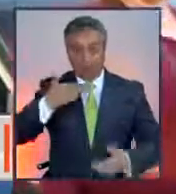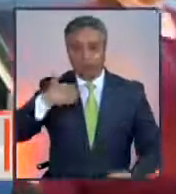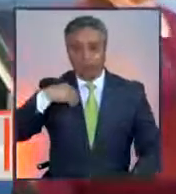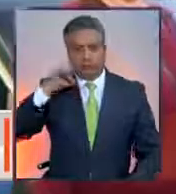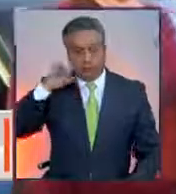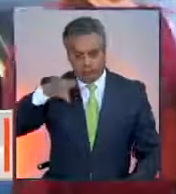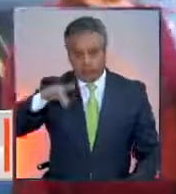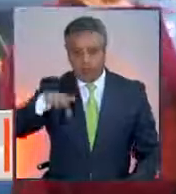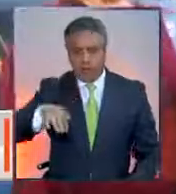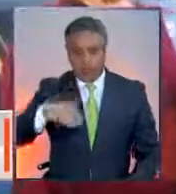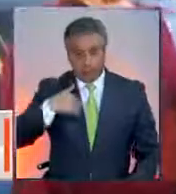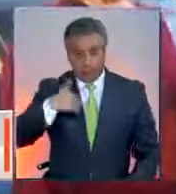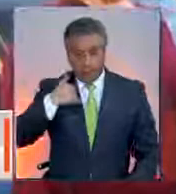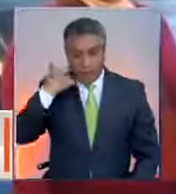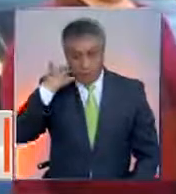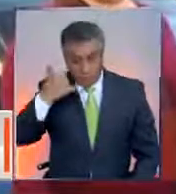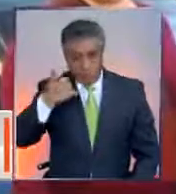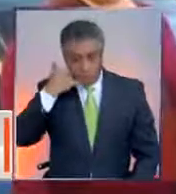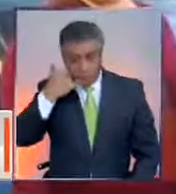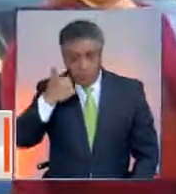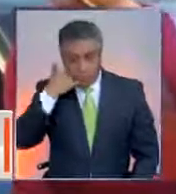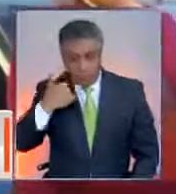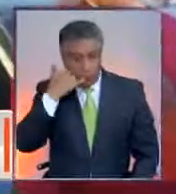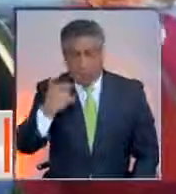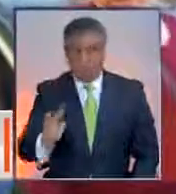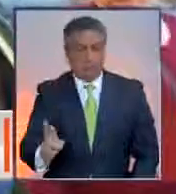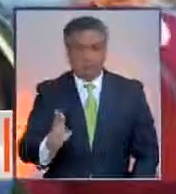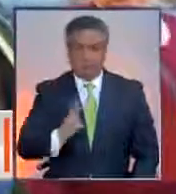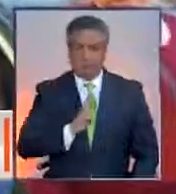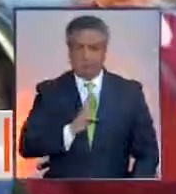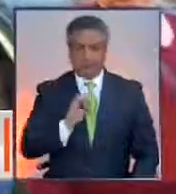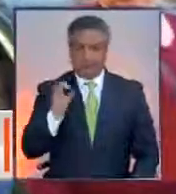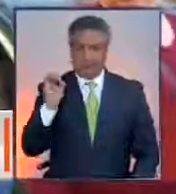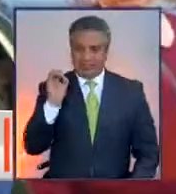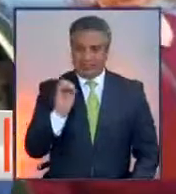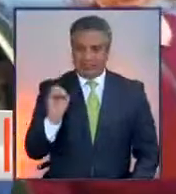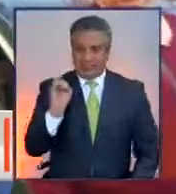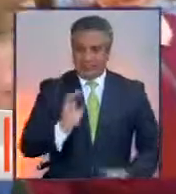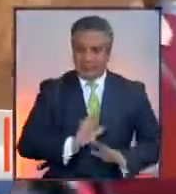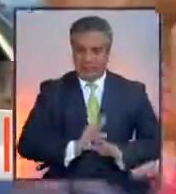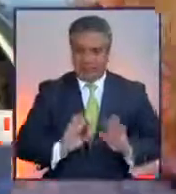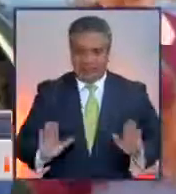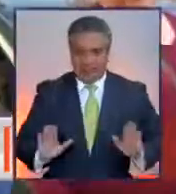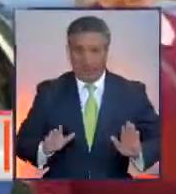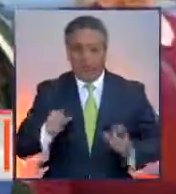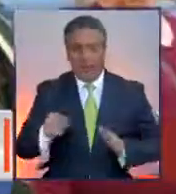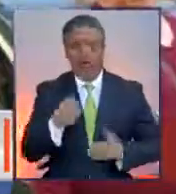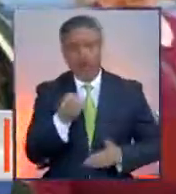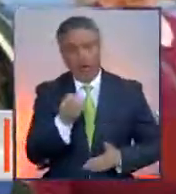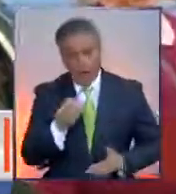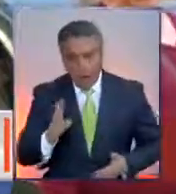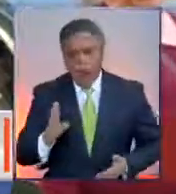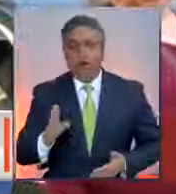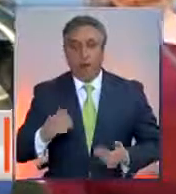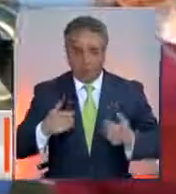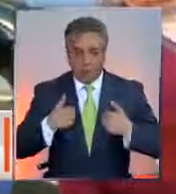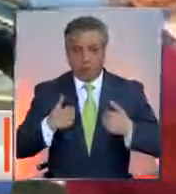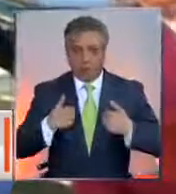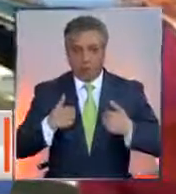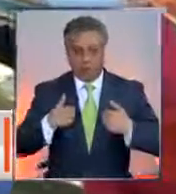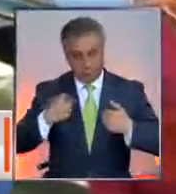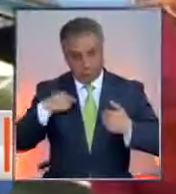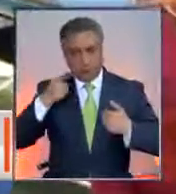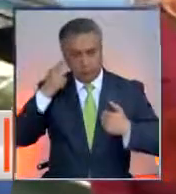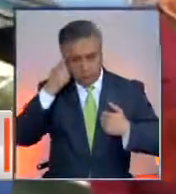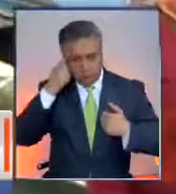lo mismo yo lo llamé al teléfono y no tuve respuesta de ninguno de sus teléfonos. Así que obviamente bajé al plan, deducía